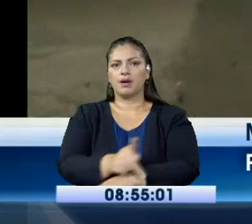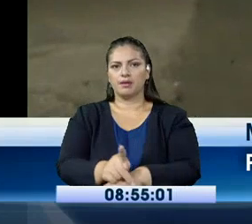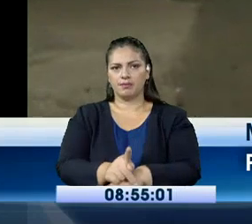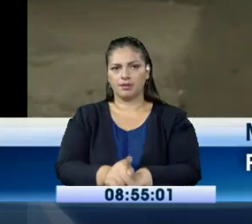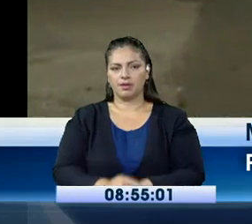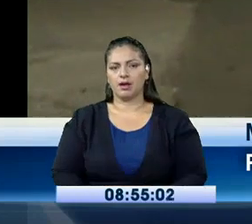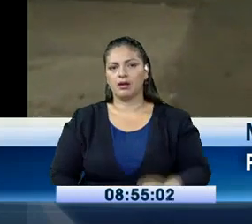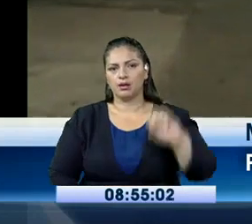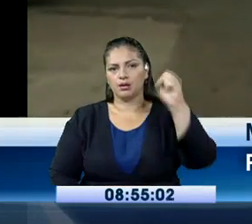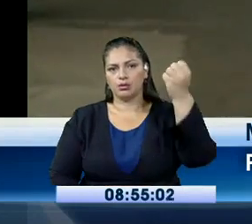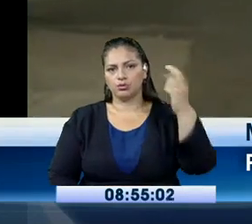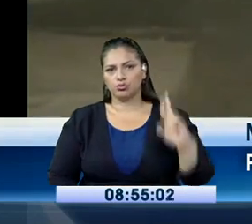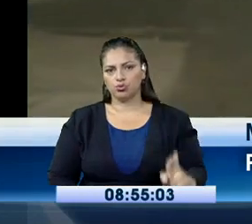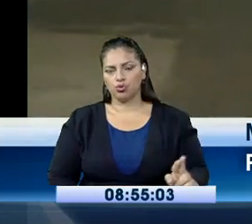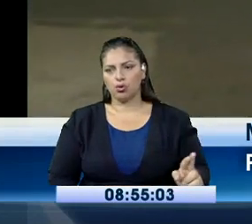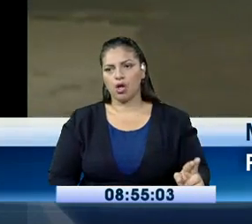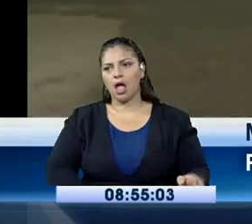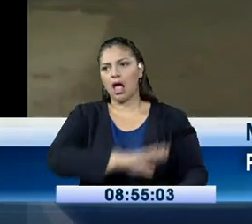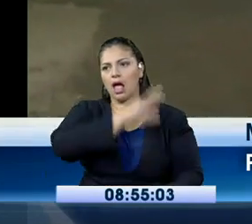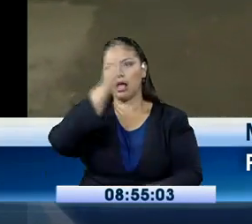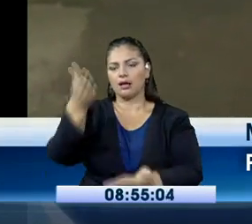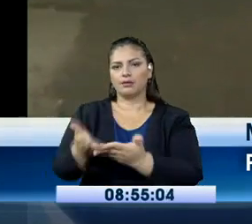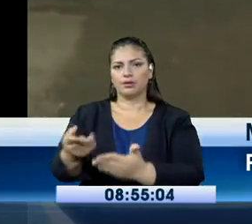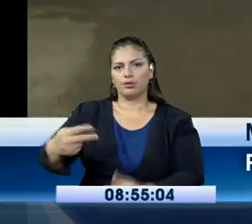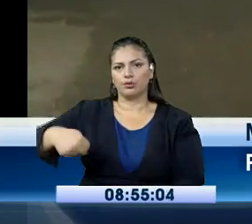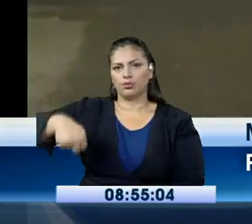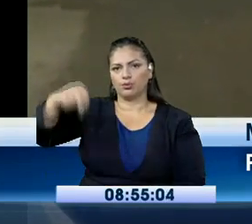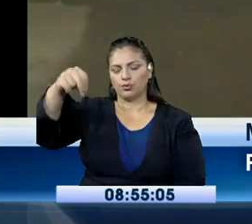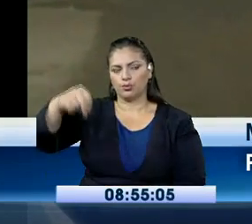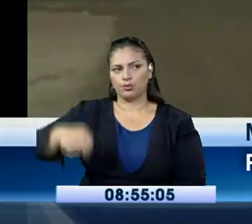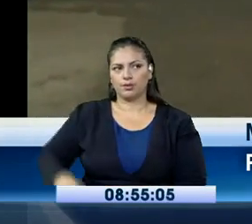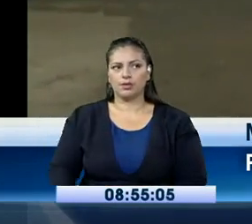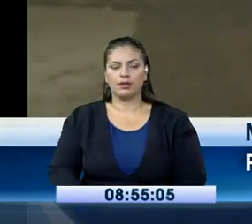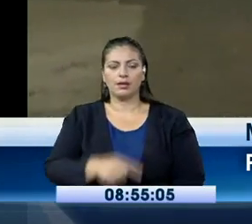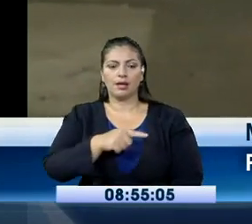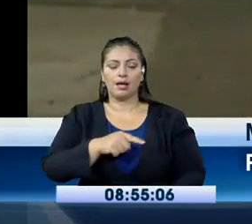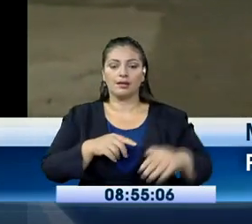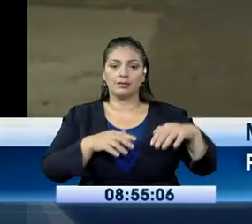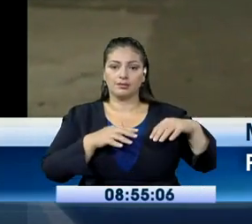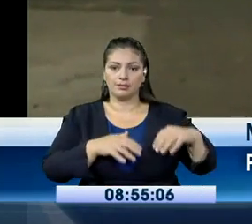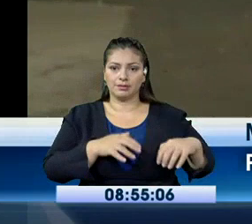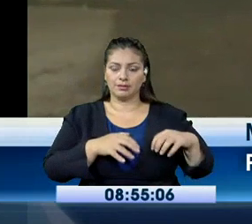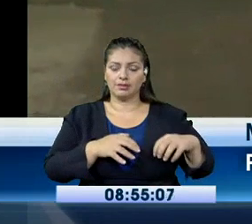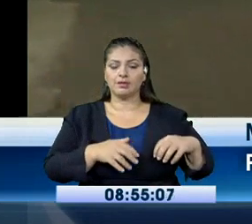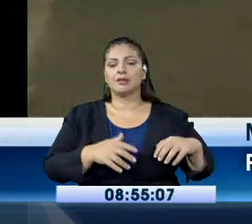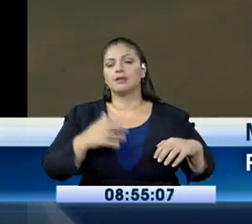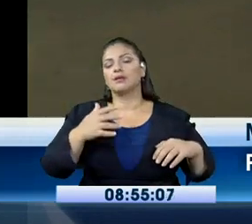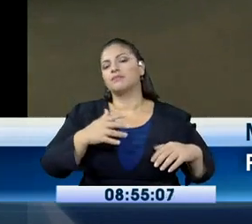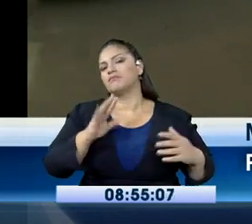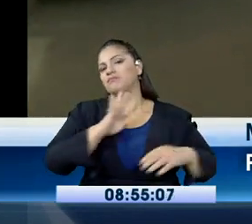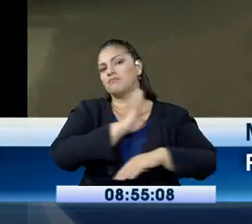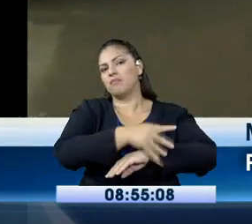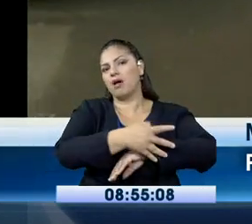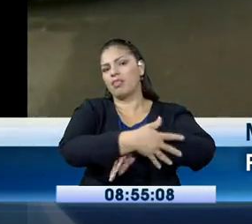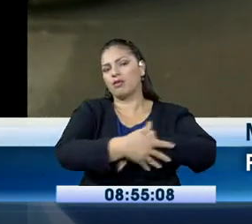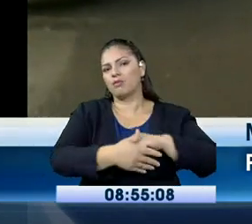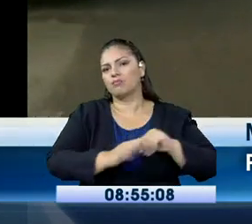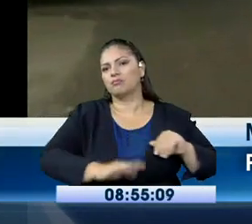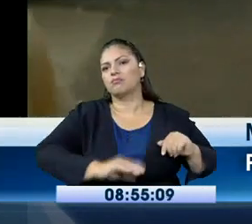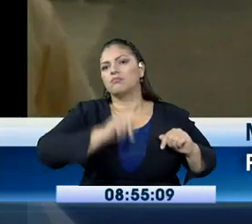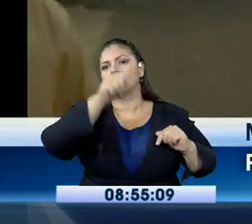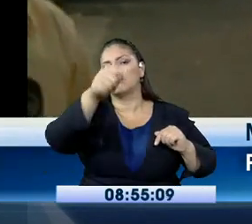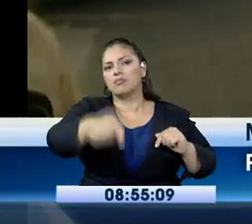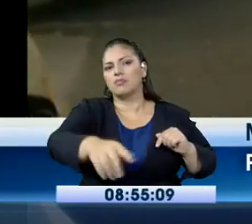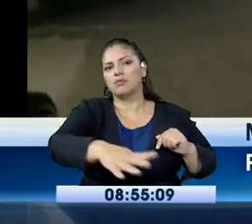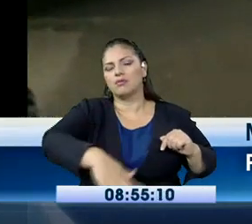el segundo puente, viniendo de la 25 de julio. Batallón del Suburbio, al frente quedan las cooperativas Independencia